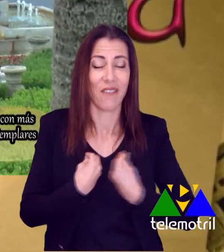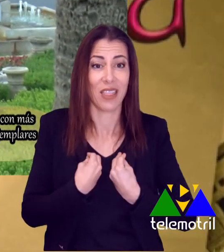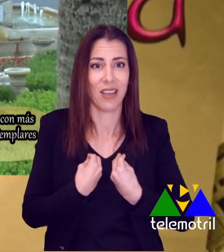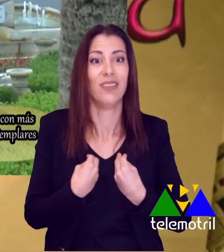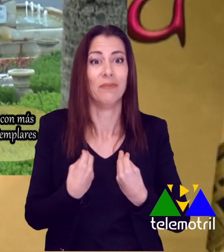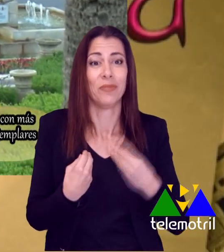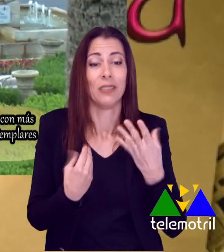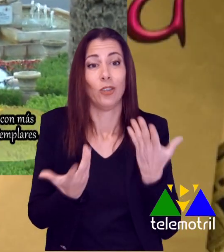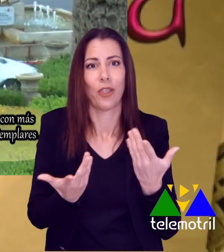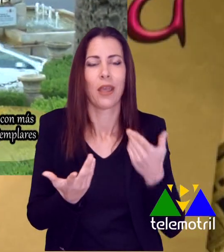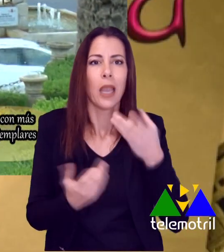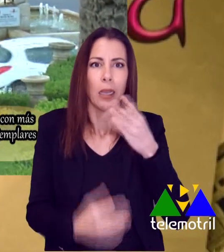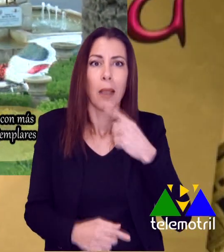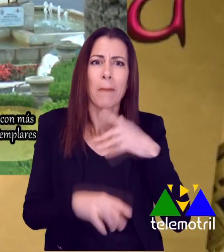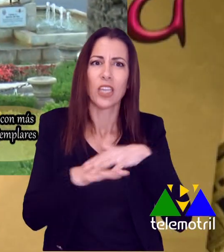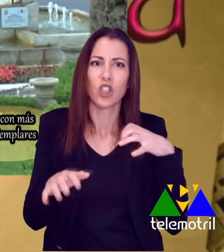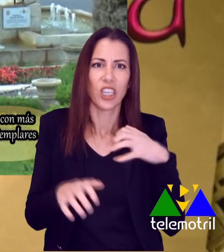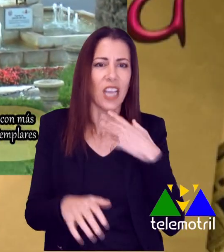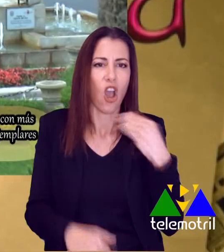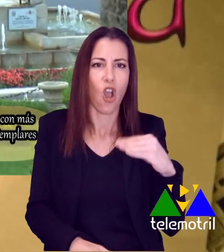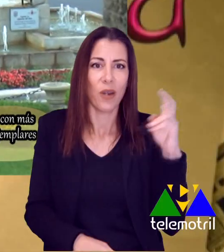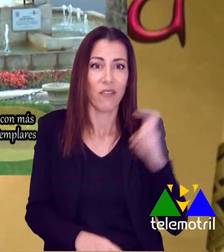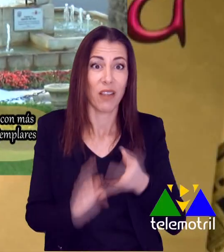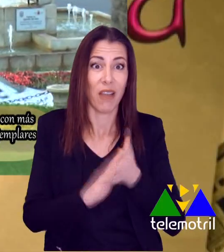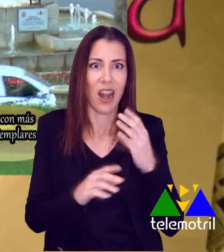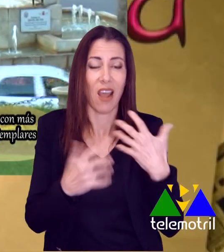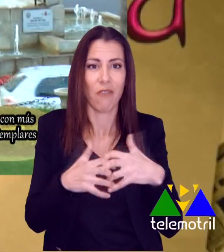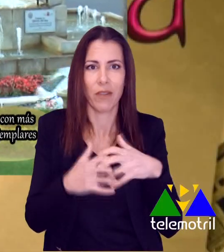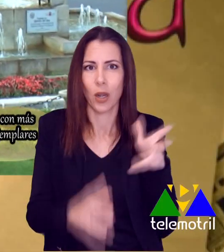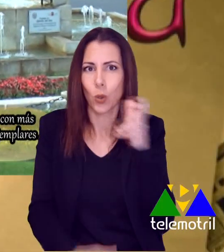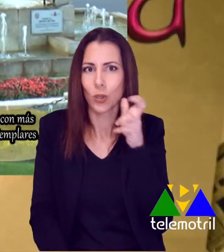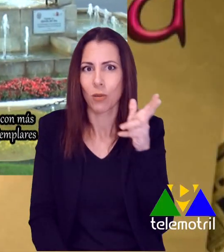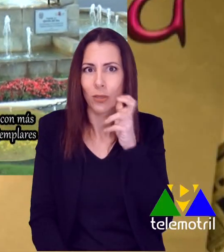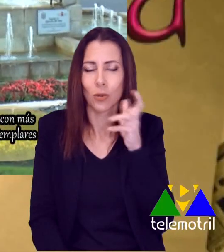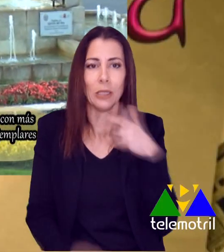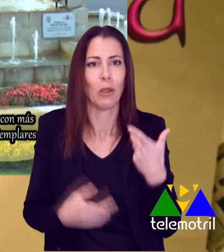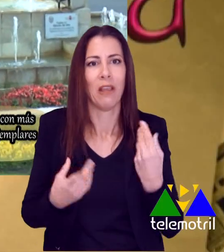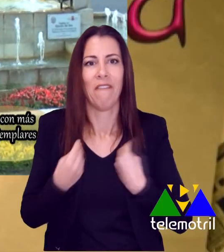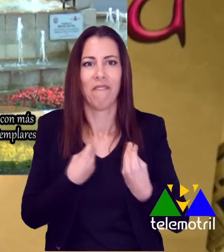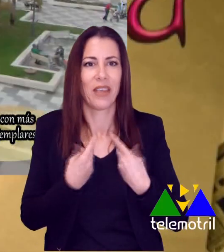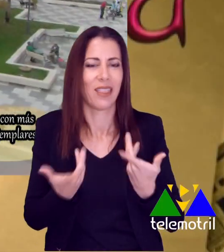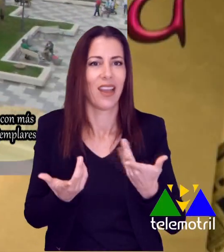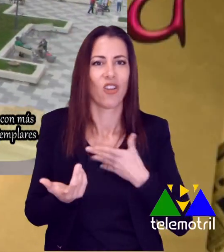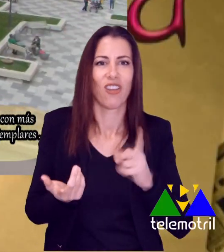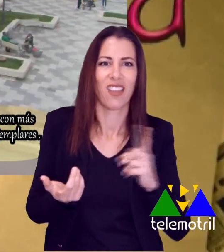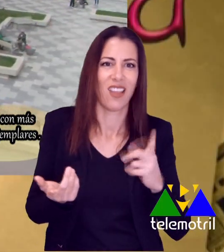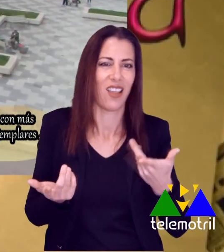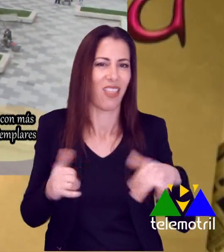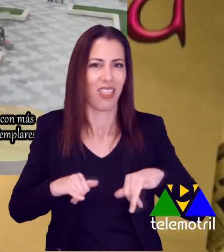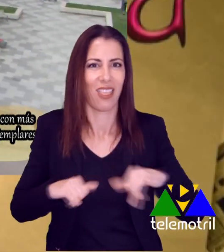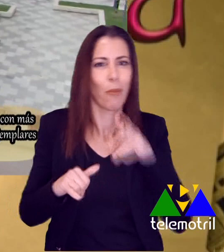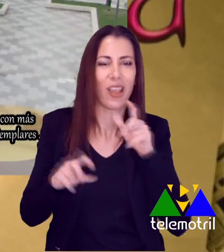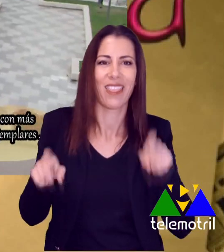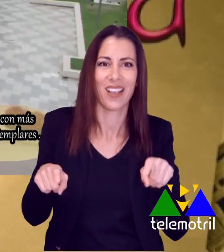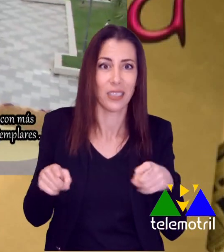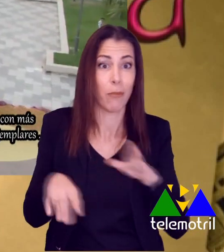muchísimos, que era gente joven, generalmente venidos de fuera de Motril, y que debían llevar una vida bastante disoluta cuando podían descansar, porque